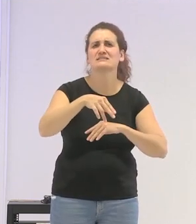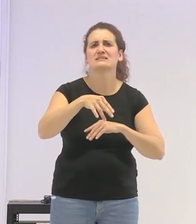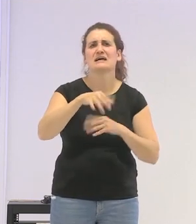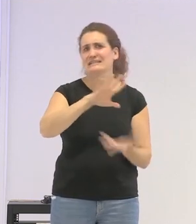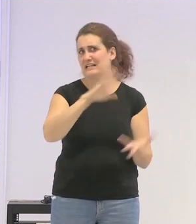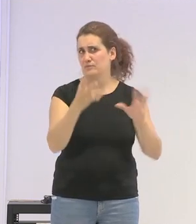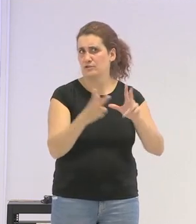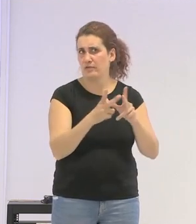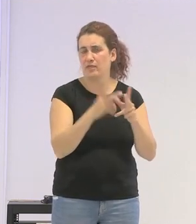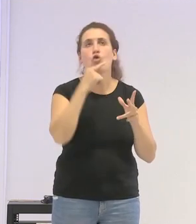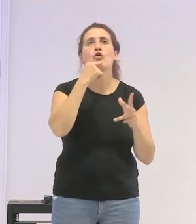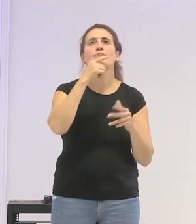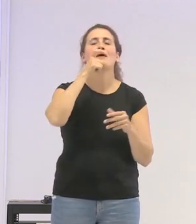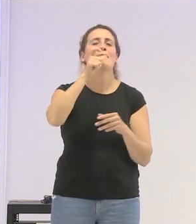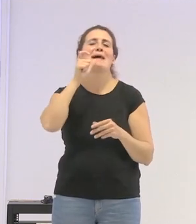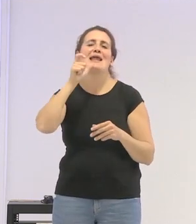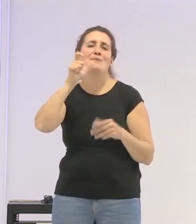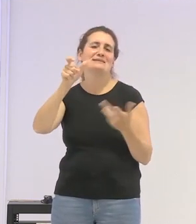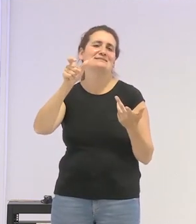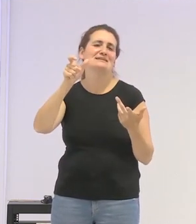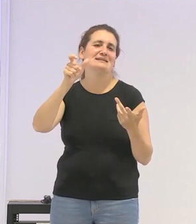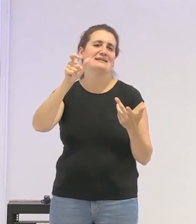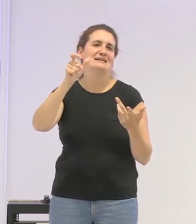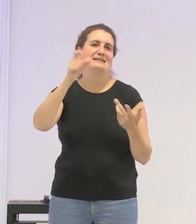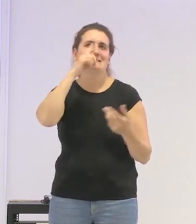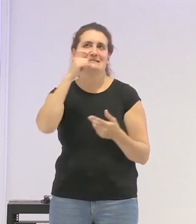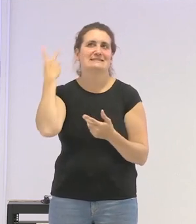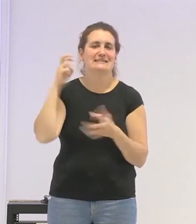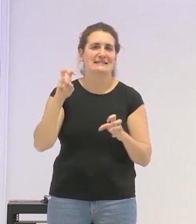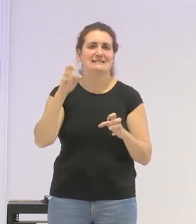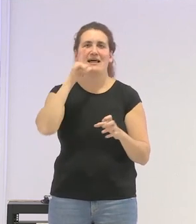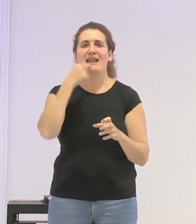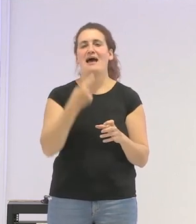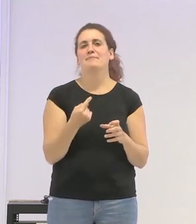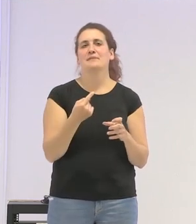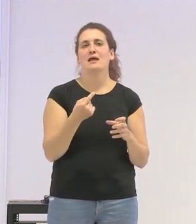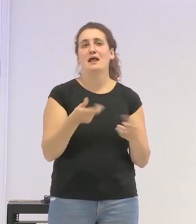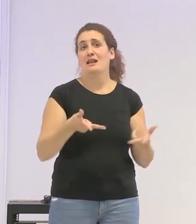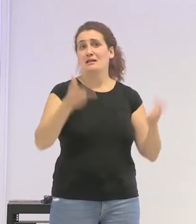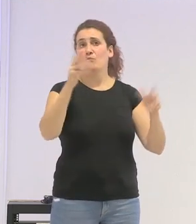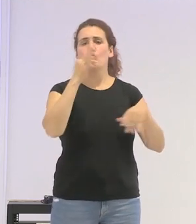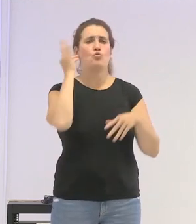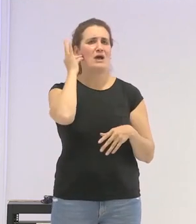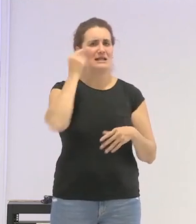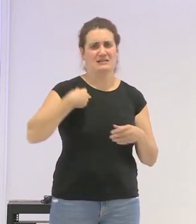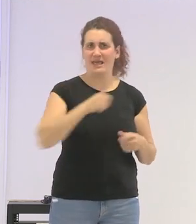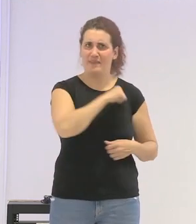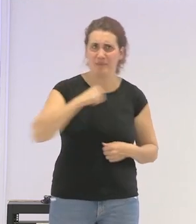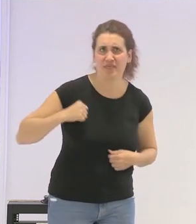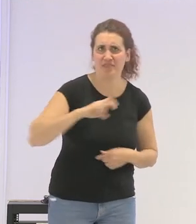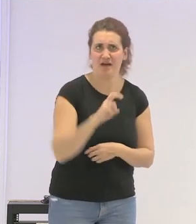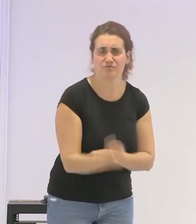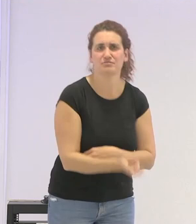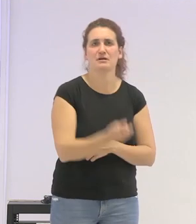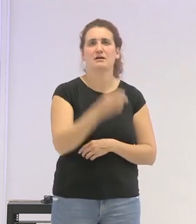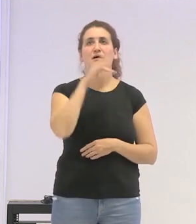por decirlo en términos de los 70, la liberación de las mujeres, ¿no?, o la emancipación de las mujeres, si tu objetivo también es transformar la sociedad a